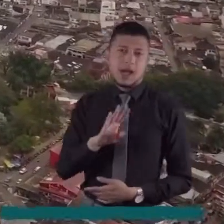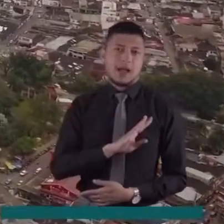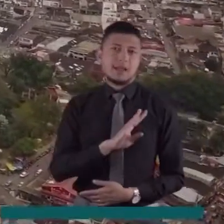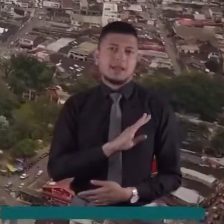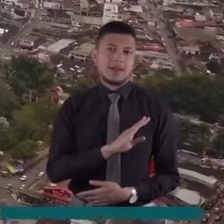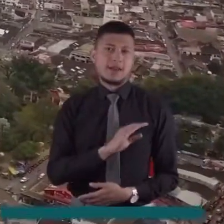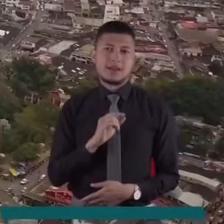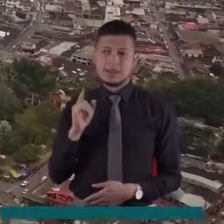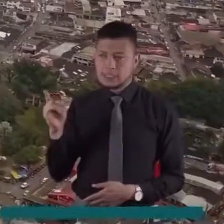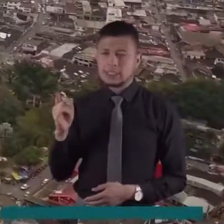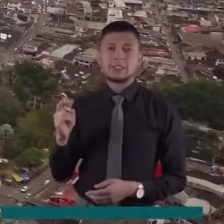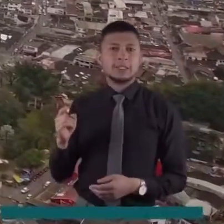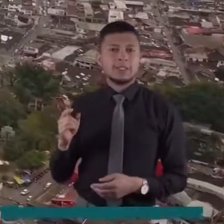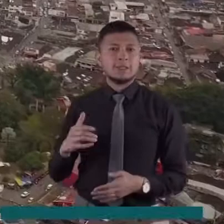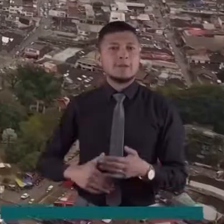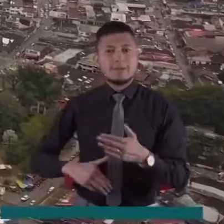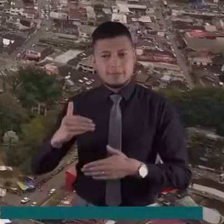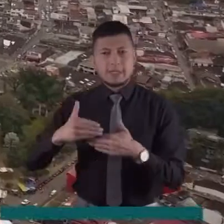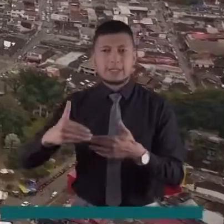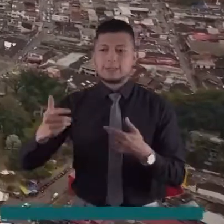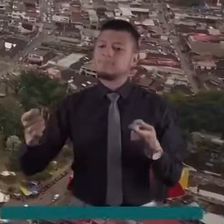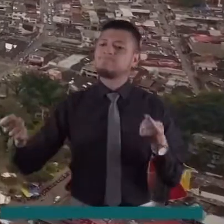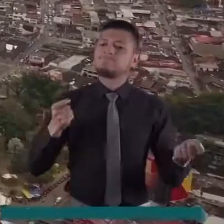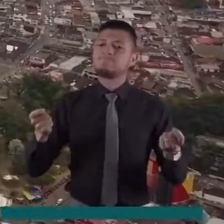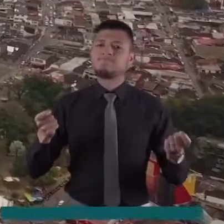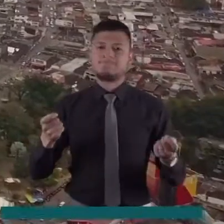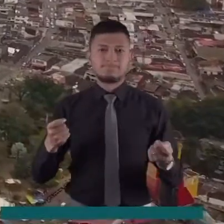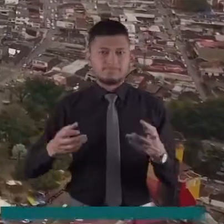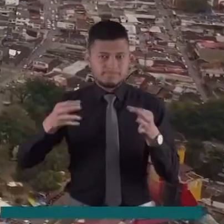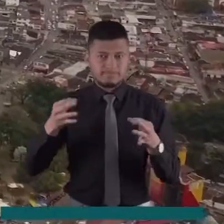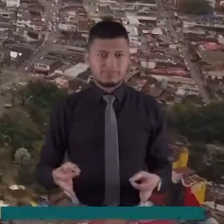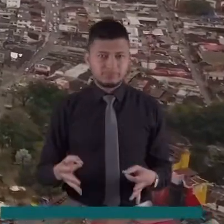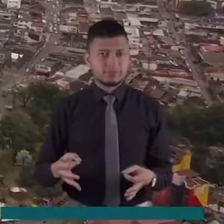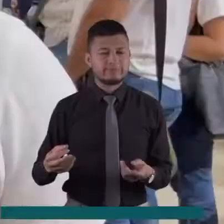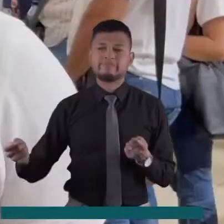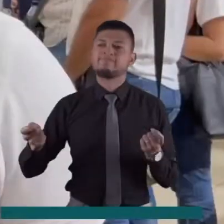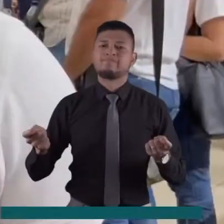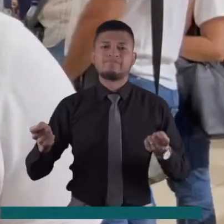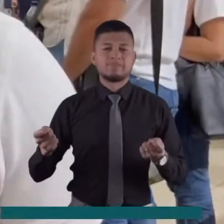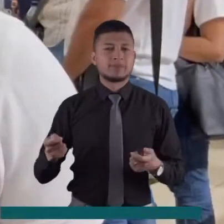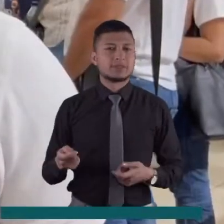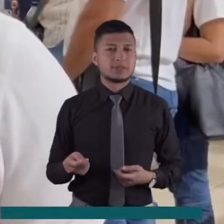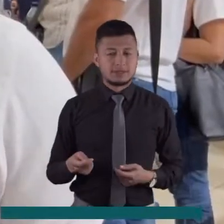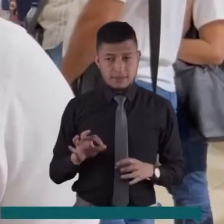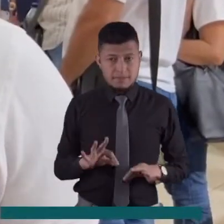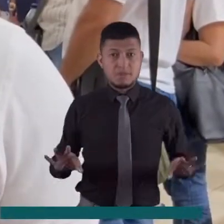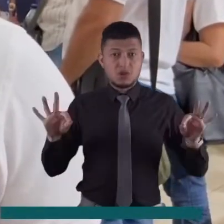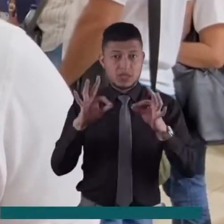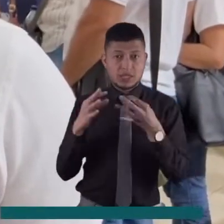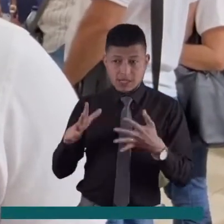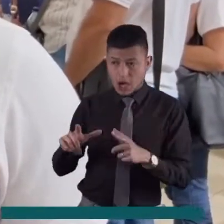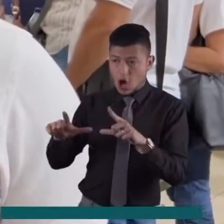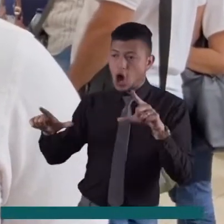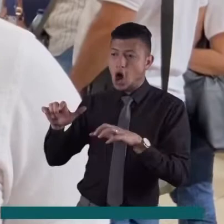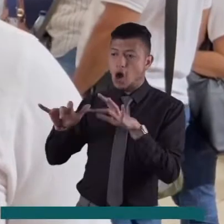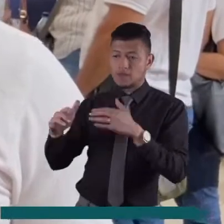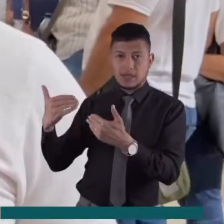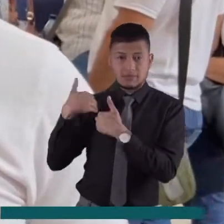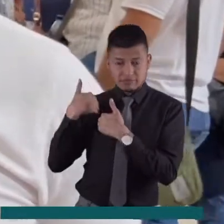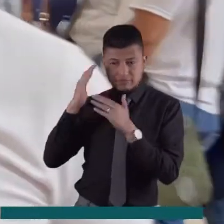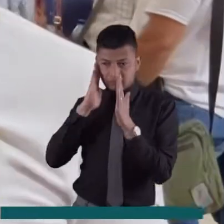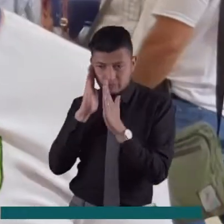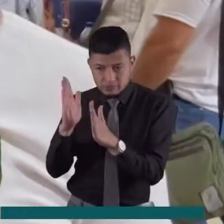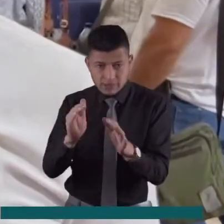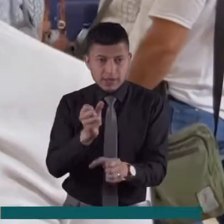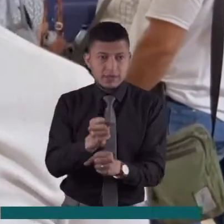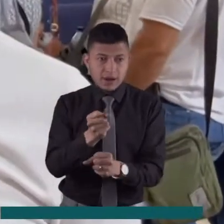alcaldía tome, digamos así, ese sartén por el mango, colegialmente hablando. Es muy importante que, ya viendo aquí una oficina que se dedique a eso, persona